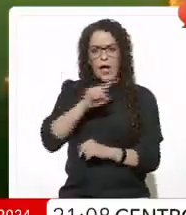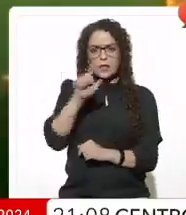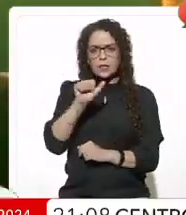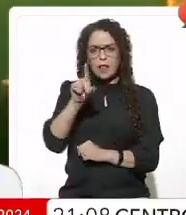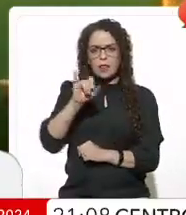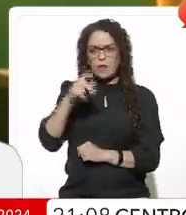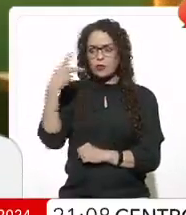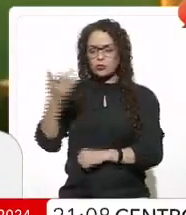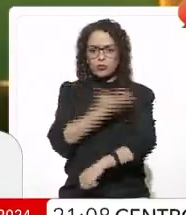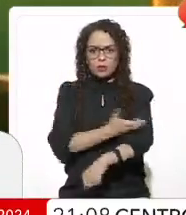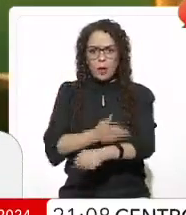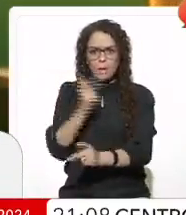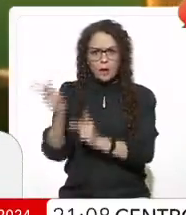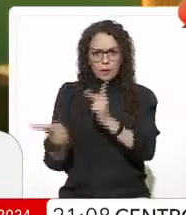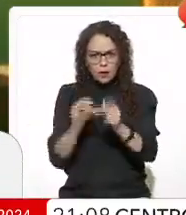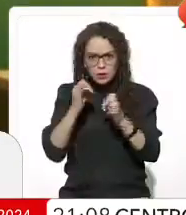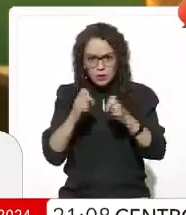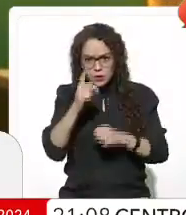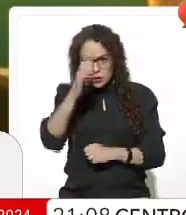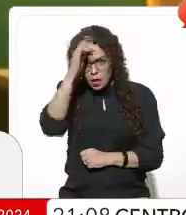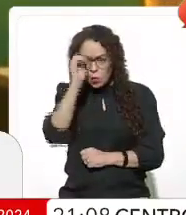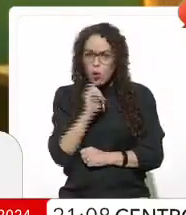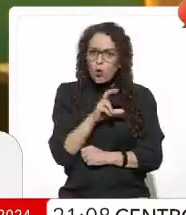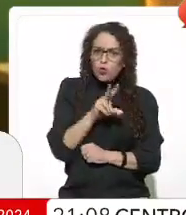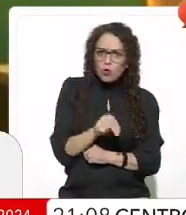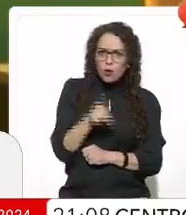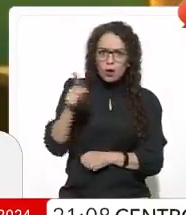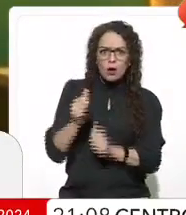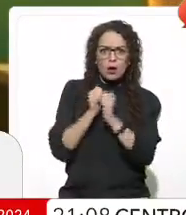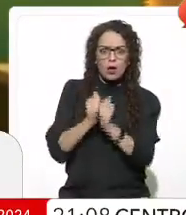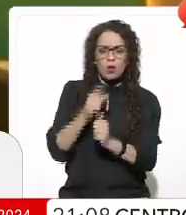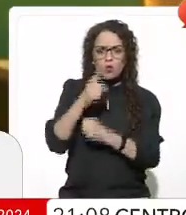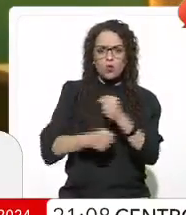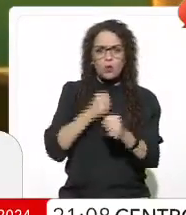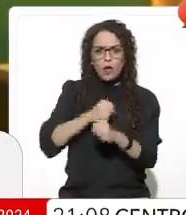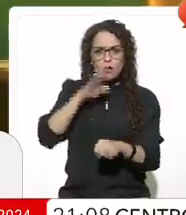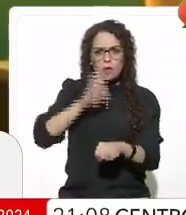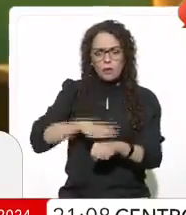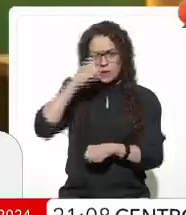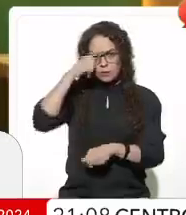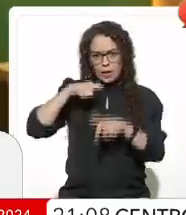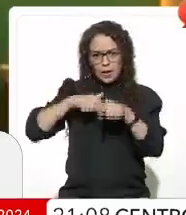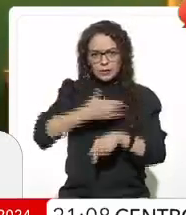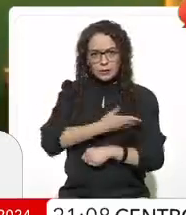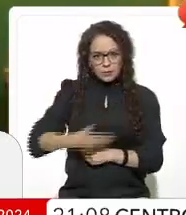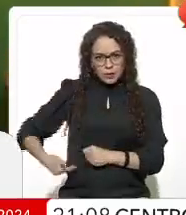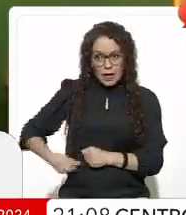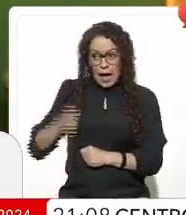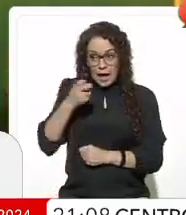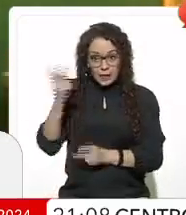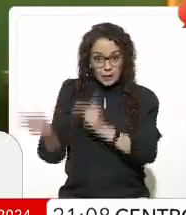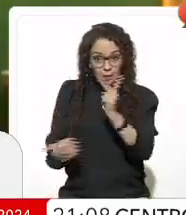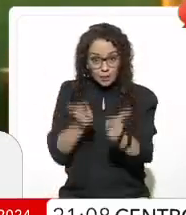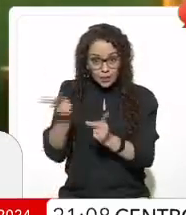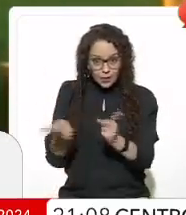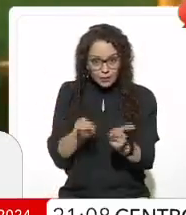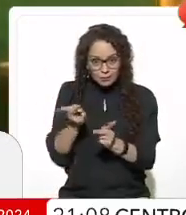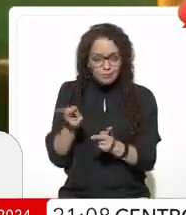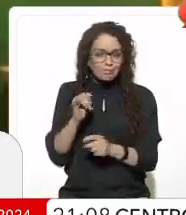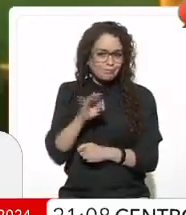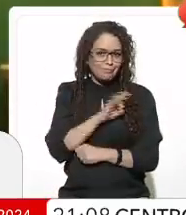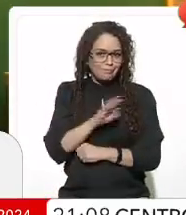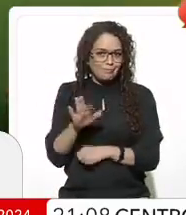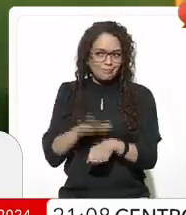sus colegas si estaban o no de acuerdo en que él quedara un año más como presidente. Ese tipo de consultas pues son parte de